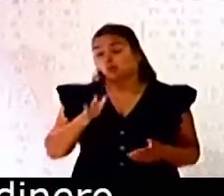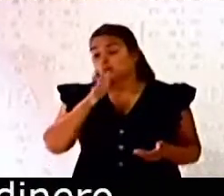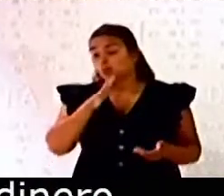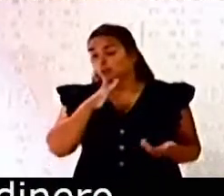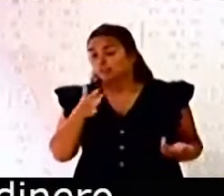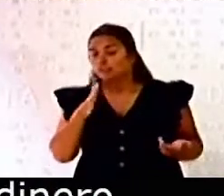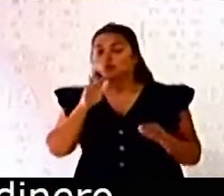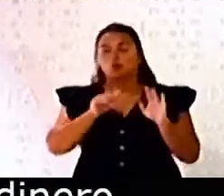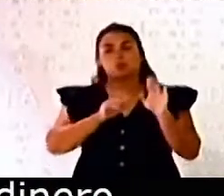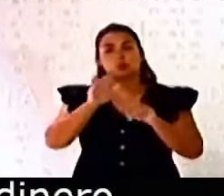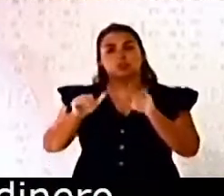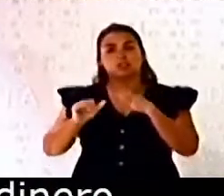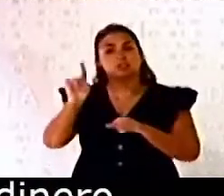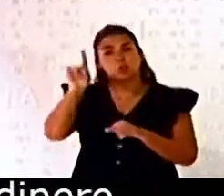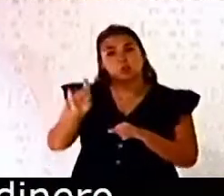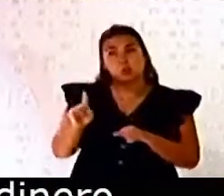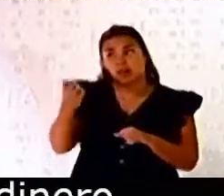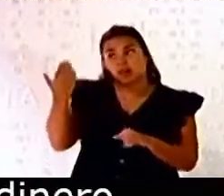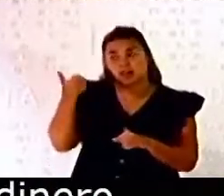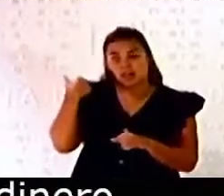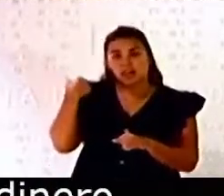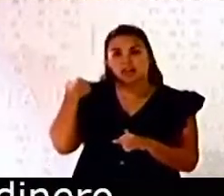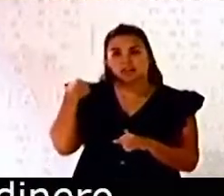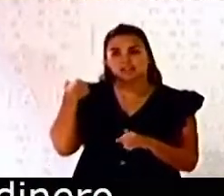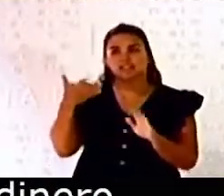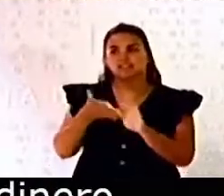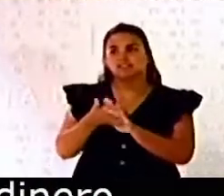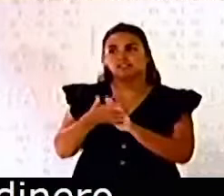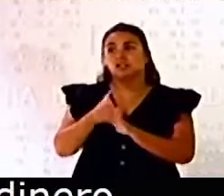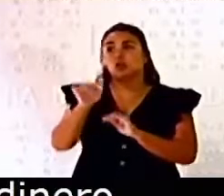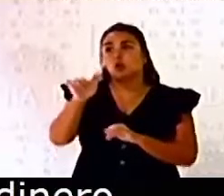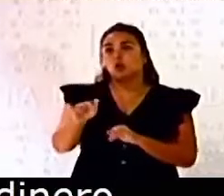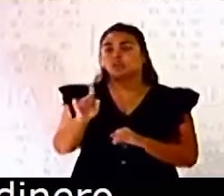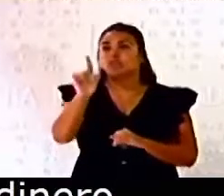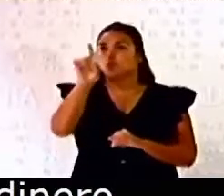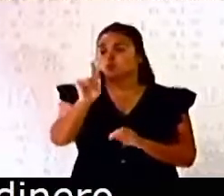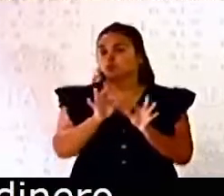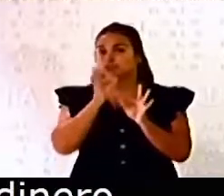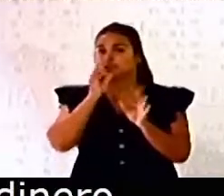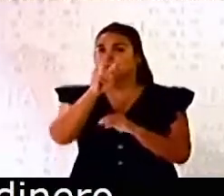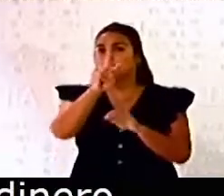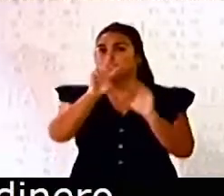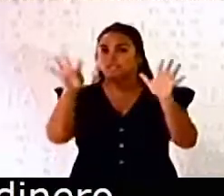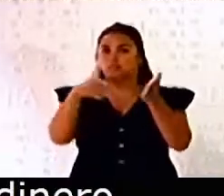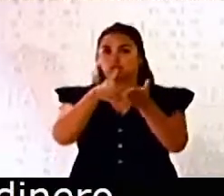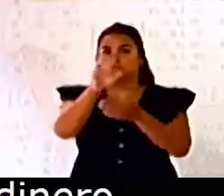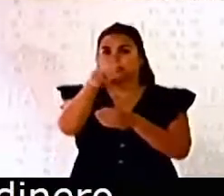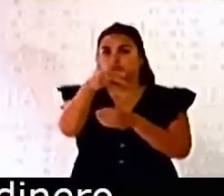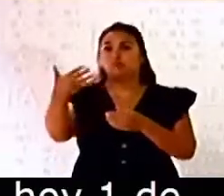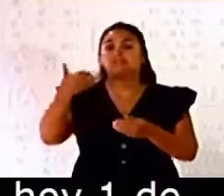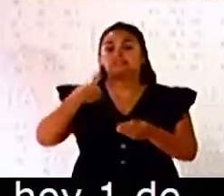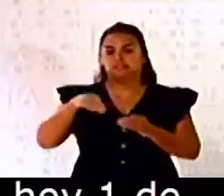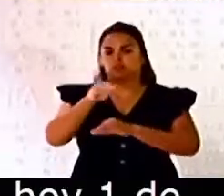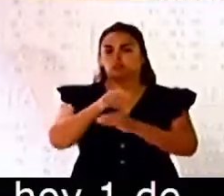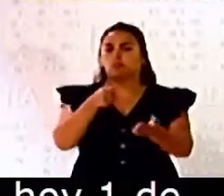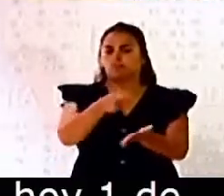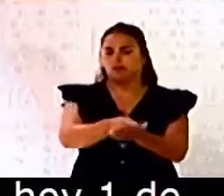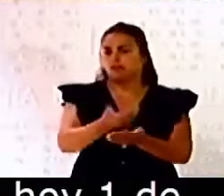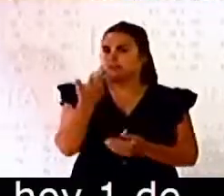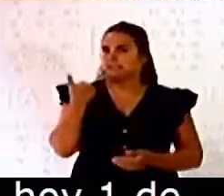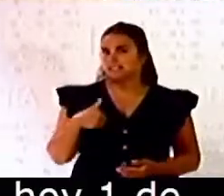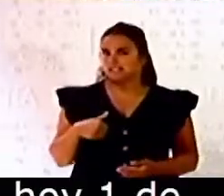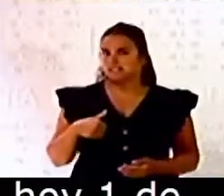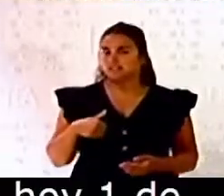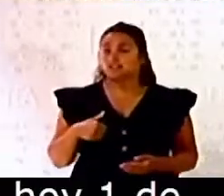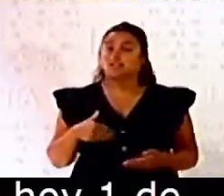la convocatoria 1 son hoy, 1 de septiembre, 29 millones de euros ya resueltos y pagados,